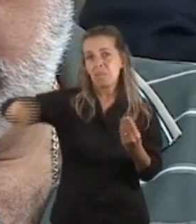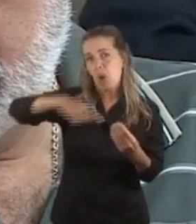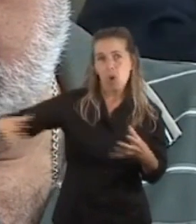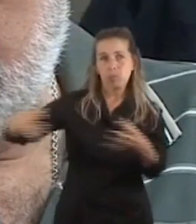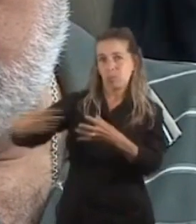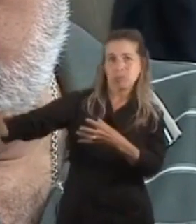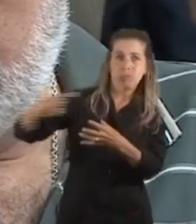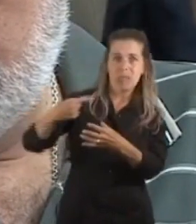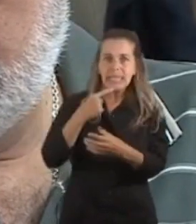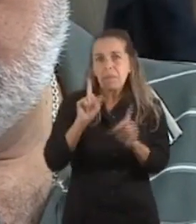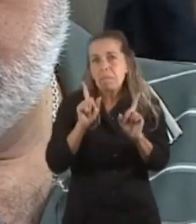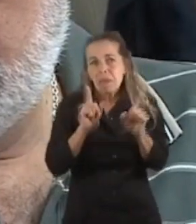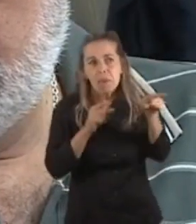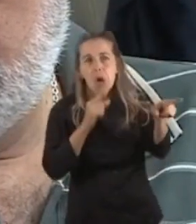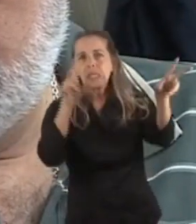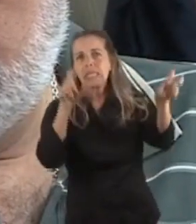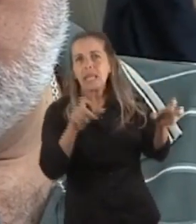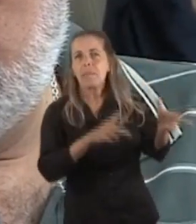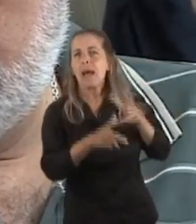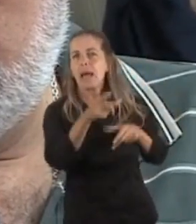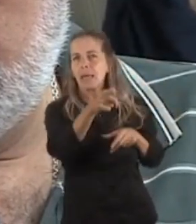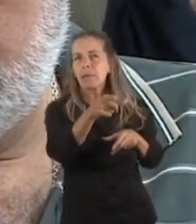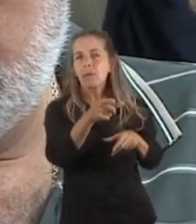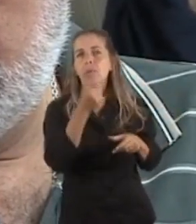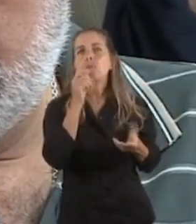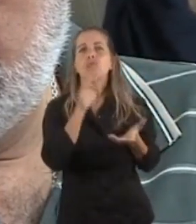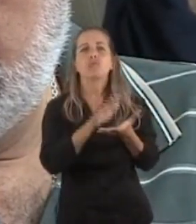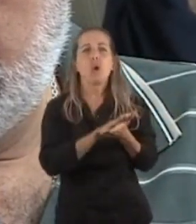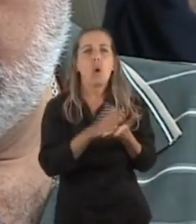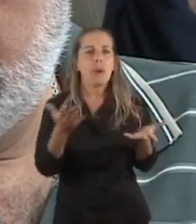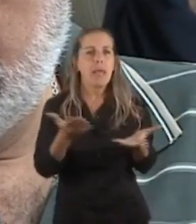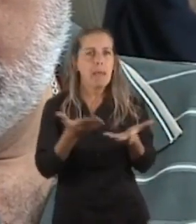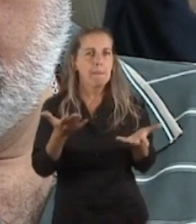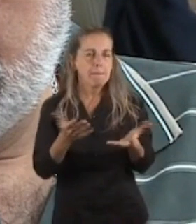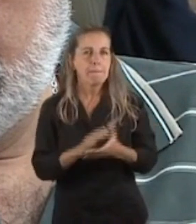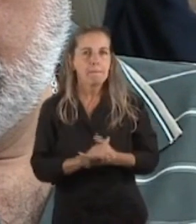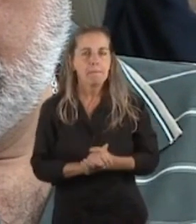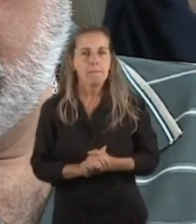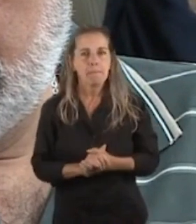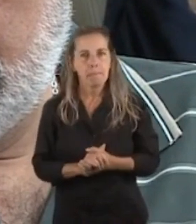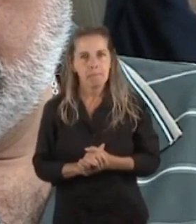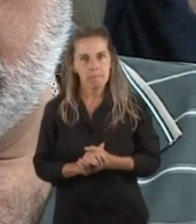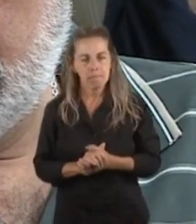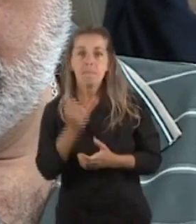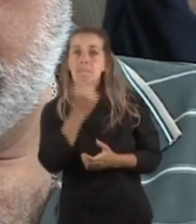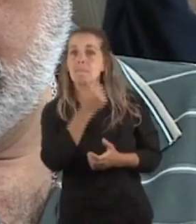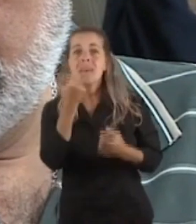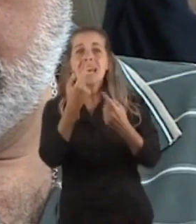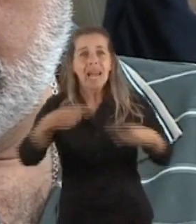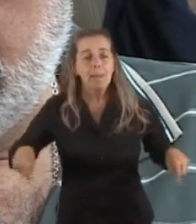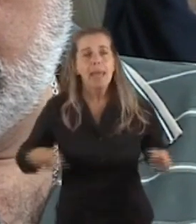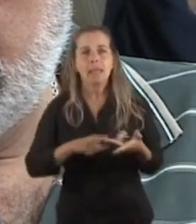recién por ejemplo con la dirección de entrega de eh medicamentos